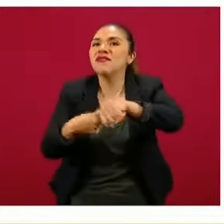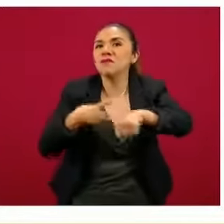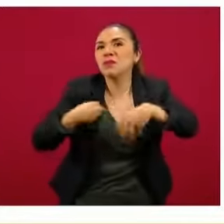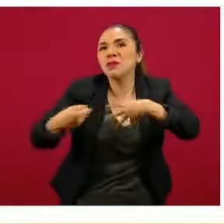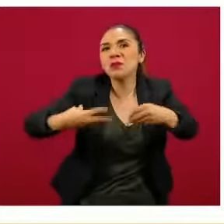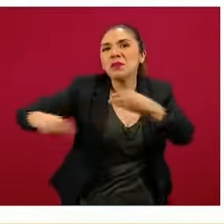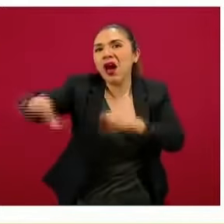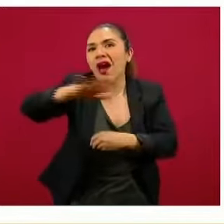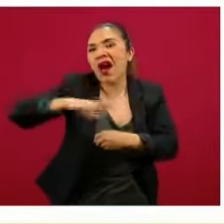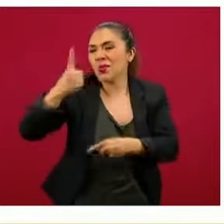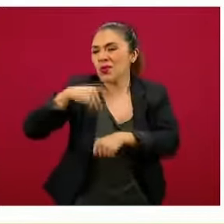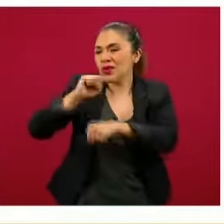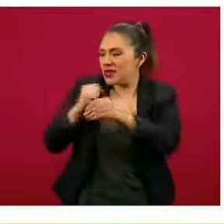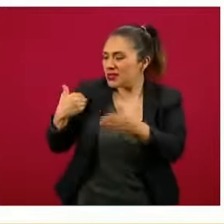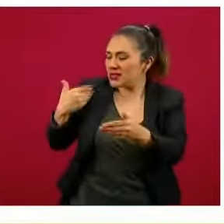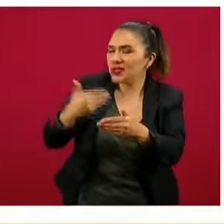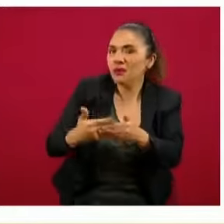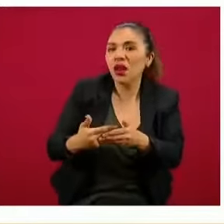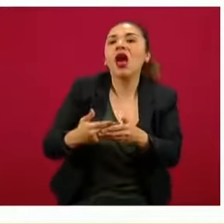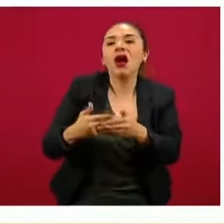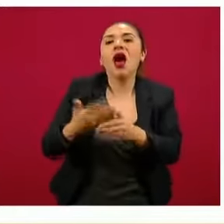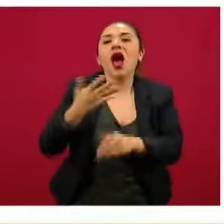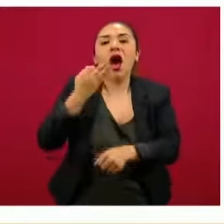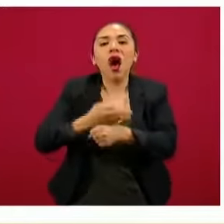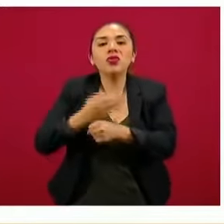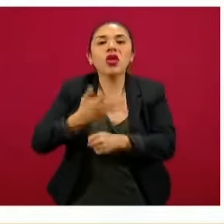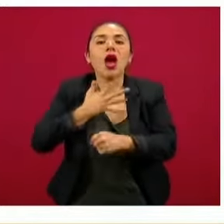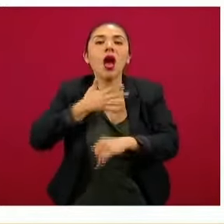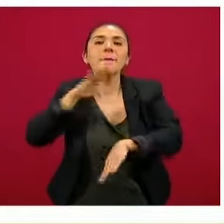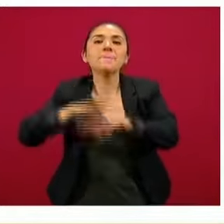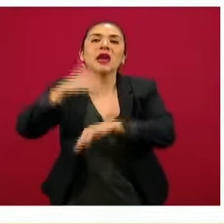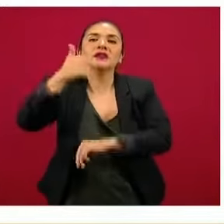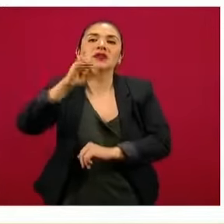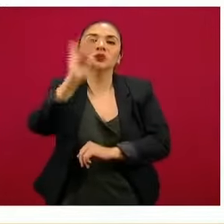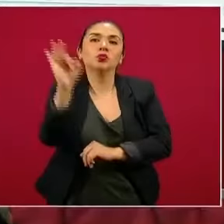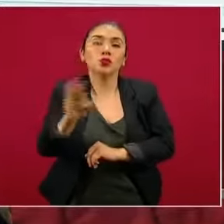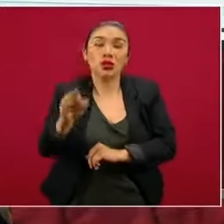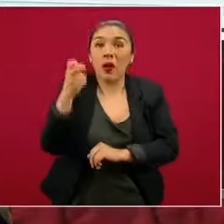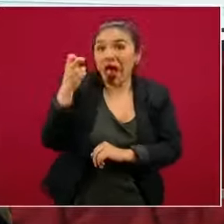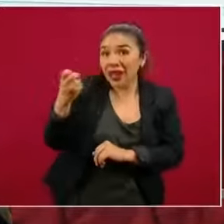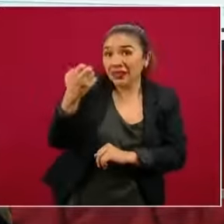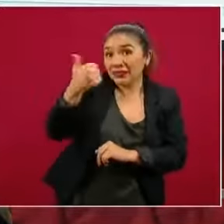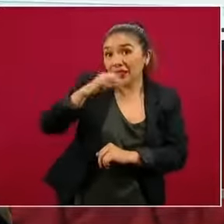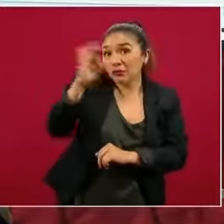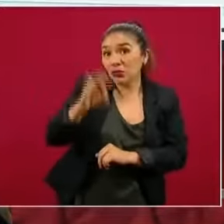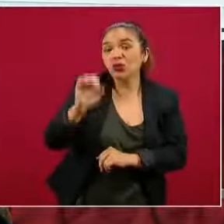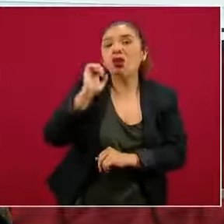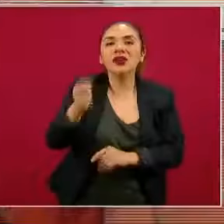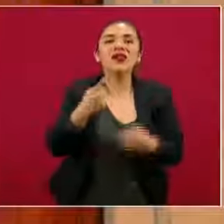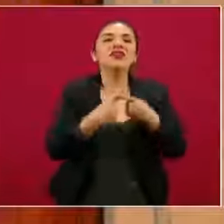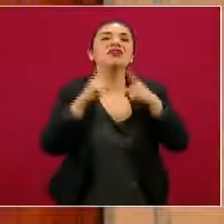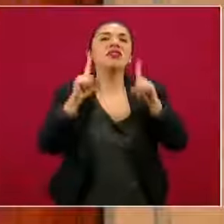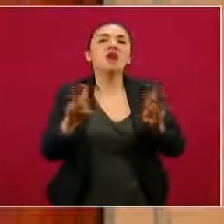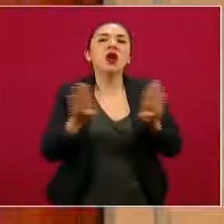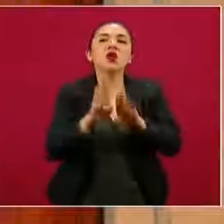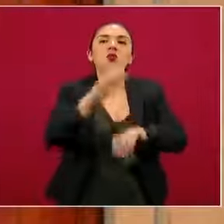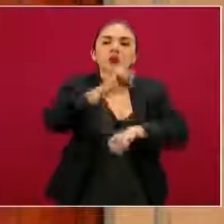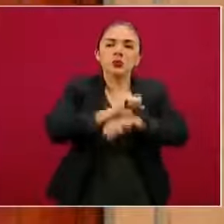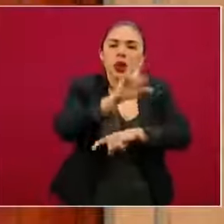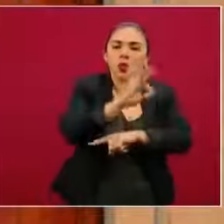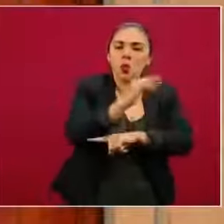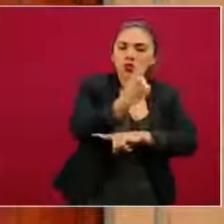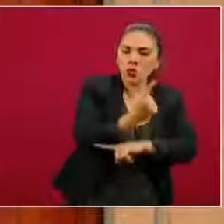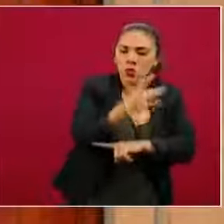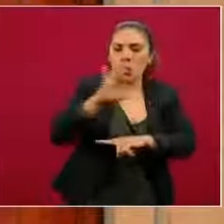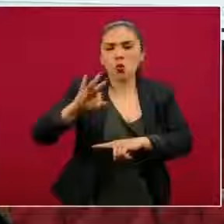en la última semana, es de un más 6%. Este 6% representa una diferencia entre la semana 41